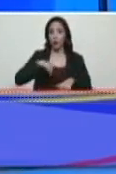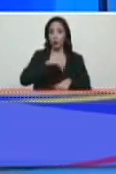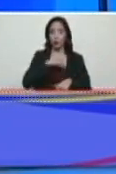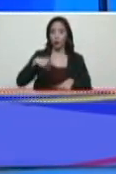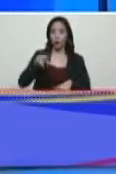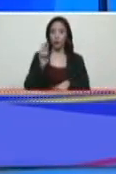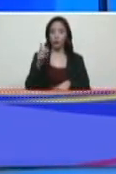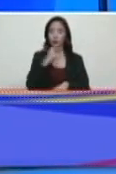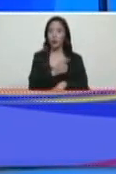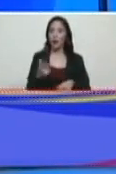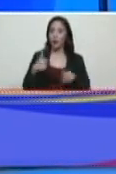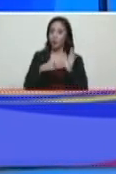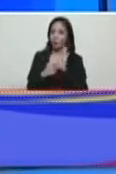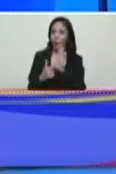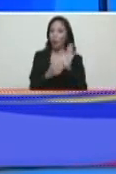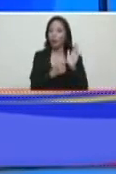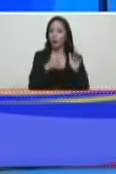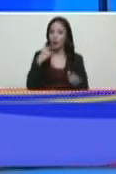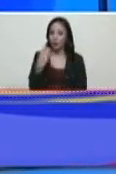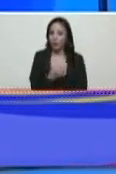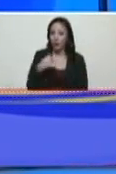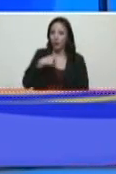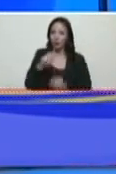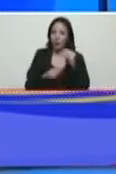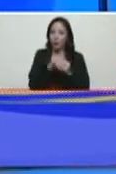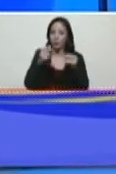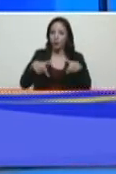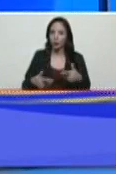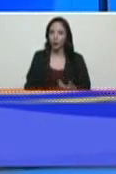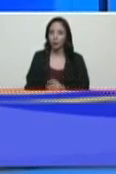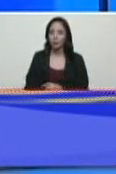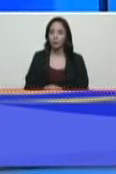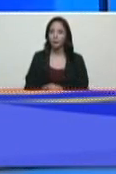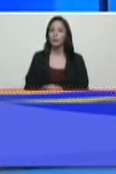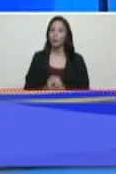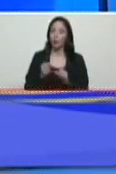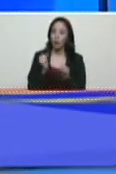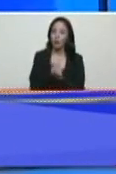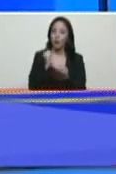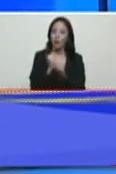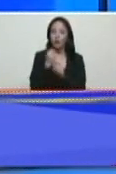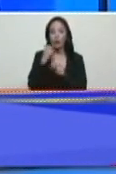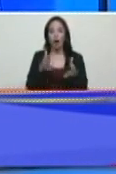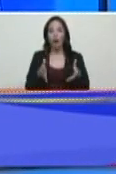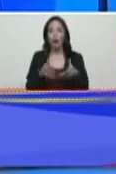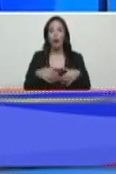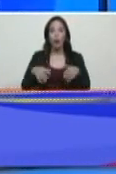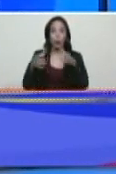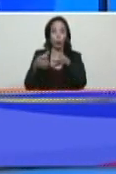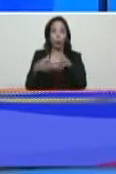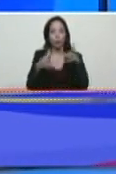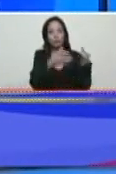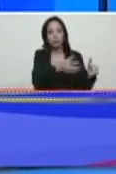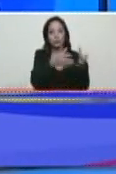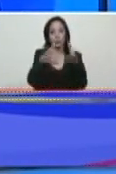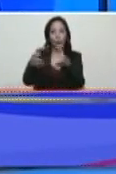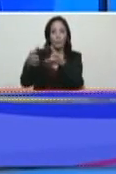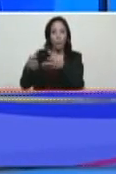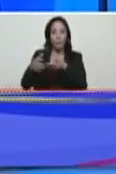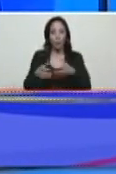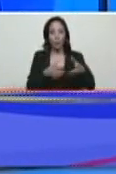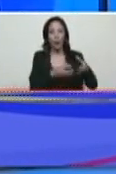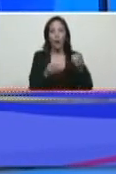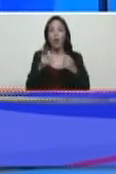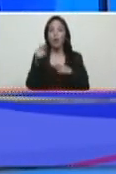decirle al mundo nuestra verdad. Y bueno, y efectivamente ganó el grupo Cuyagua. Desarrollar un portal